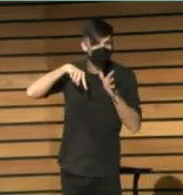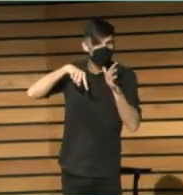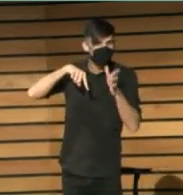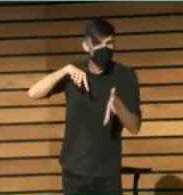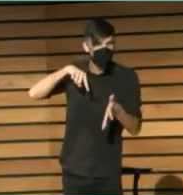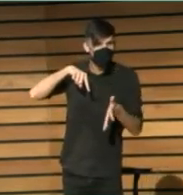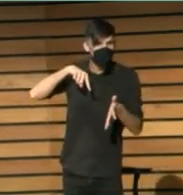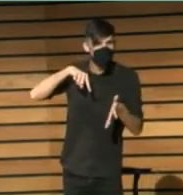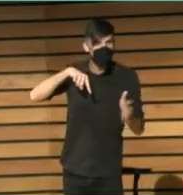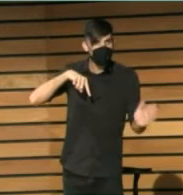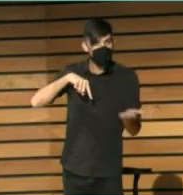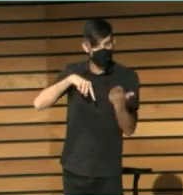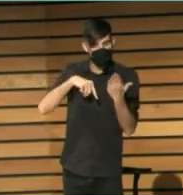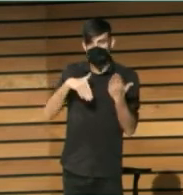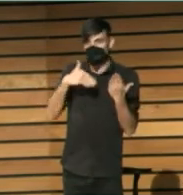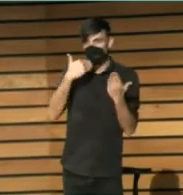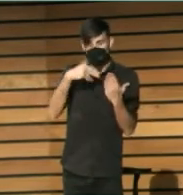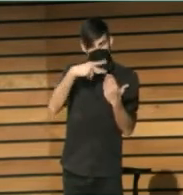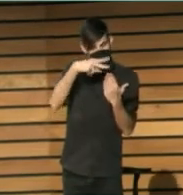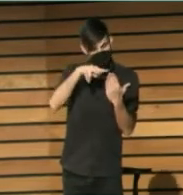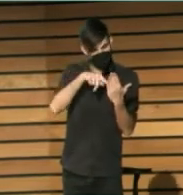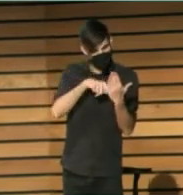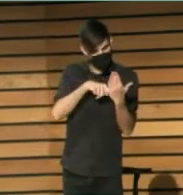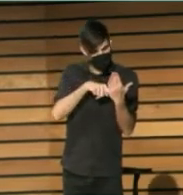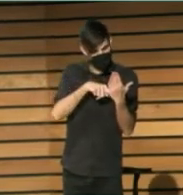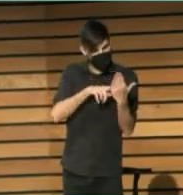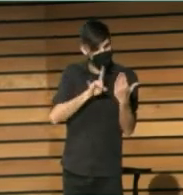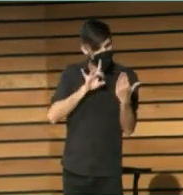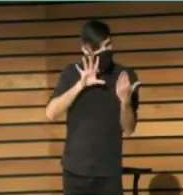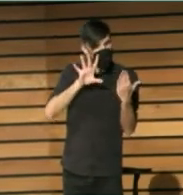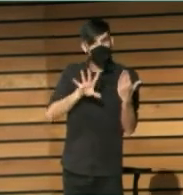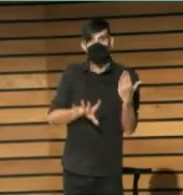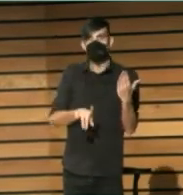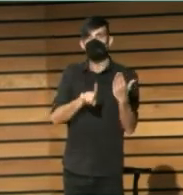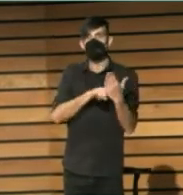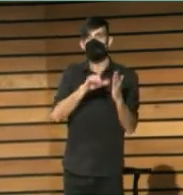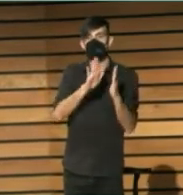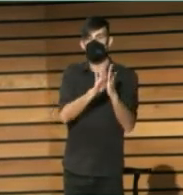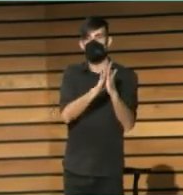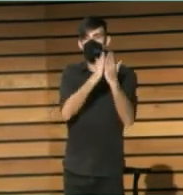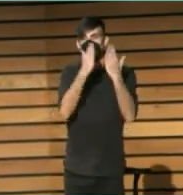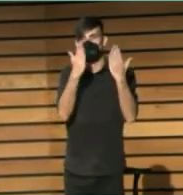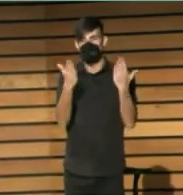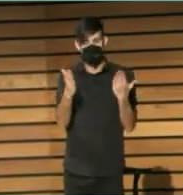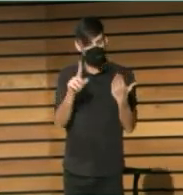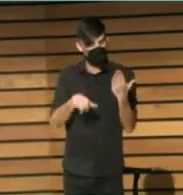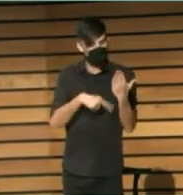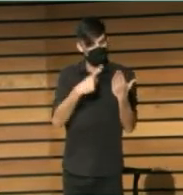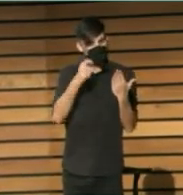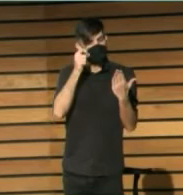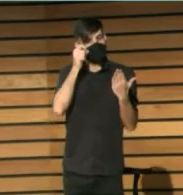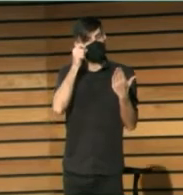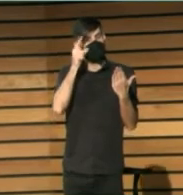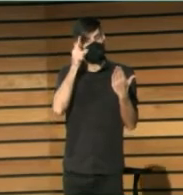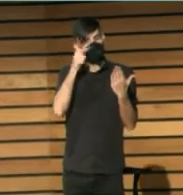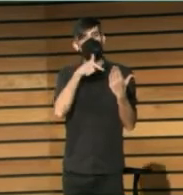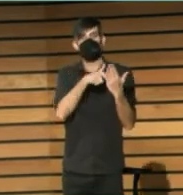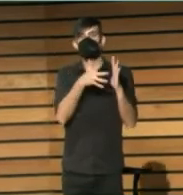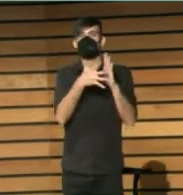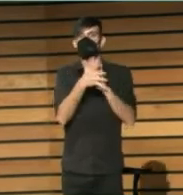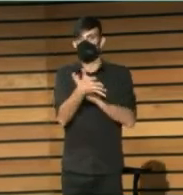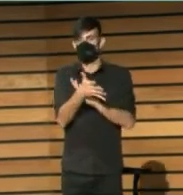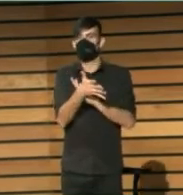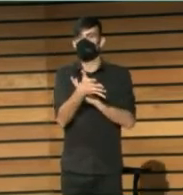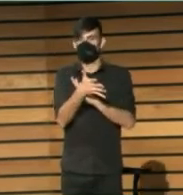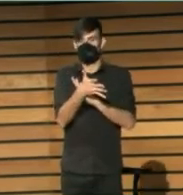miraba las cartas como si también fueran el esquema de un libro. Pero luego me di cuenta de que leer también era eso, ver